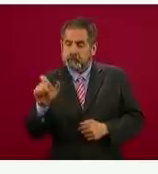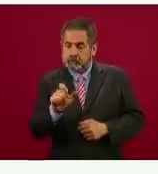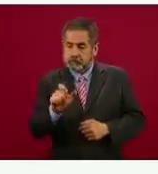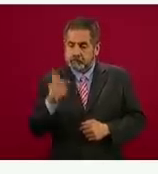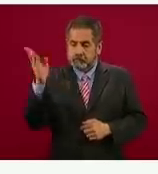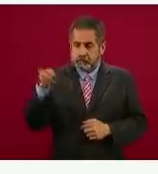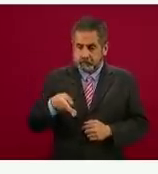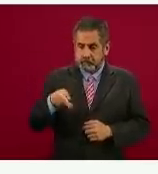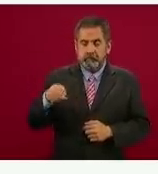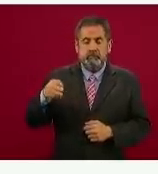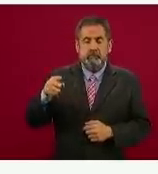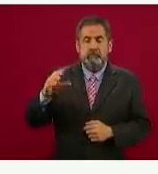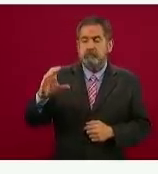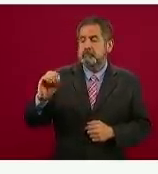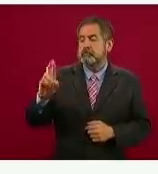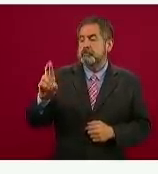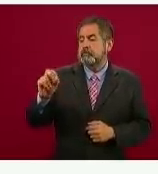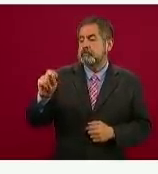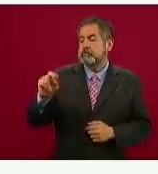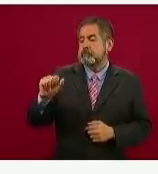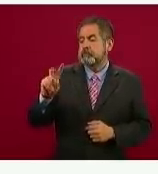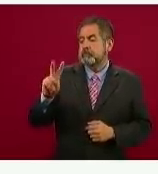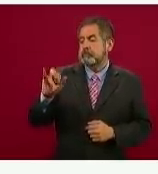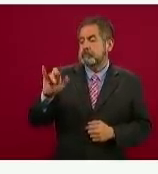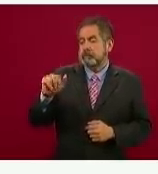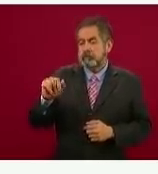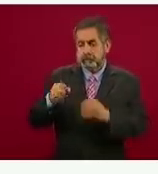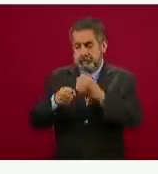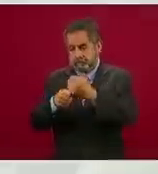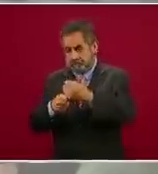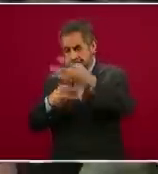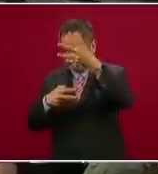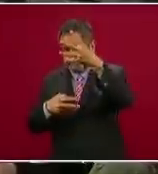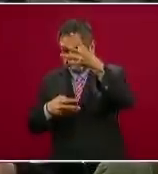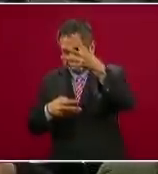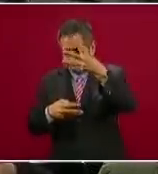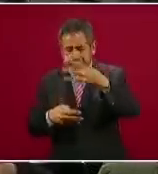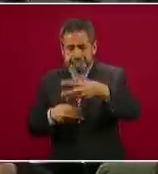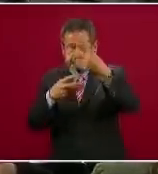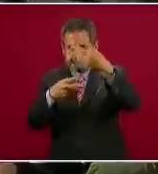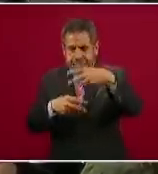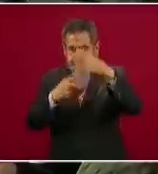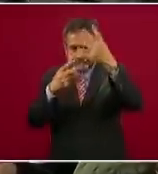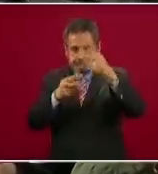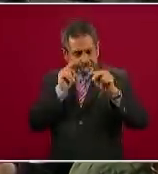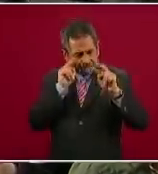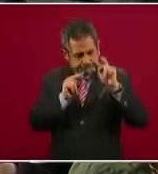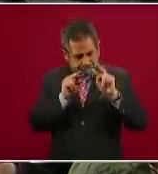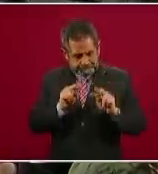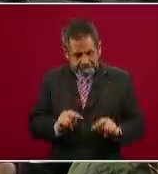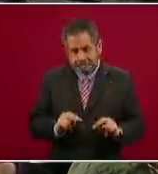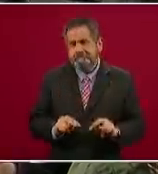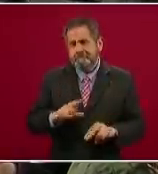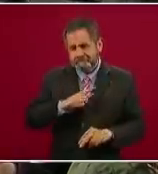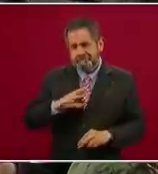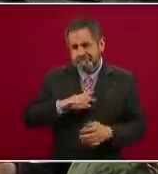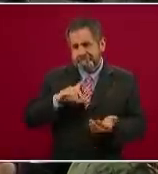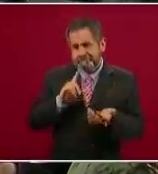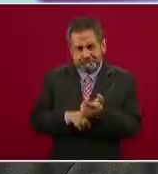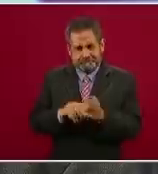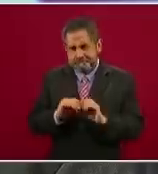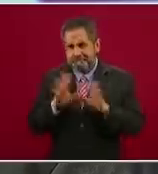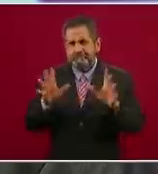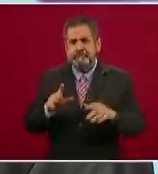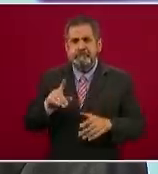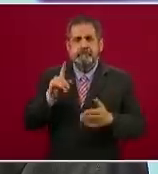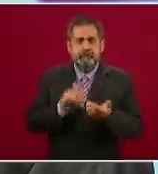gov.mx/coronavirus. Y ahí aparece toda la información que se ha producido. Hay una parte que es para uso general y hay una parte que